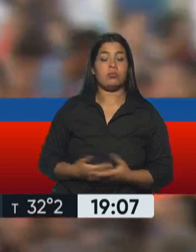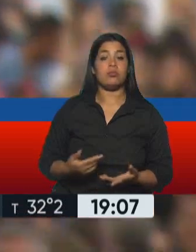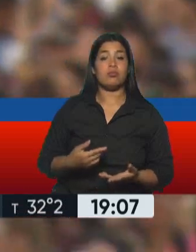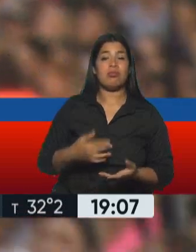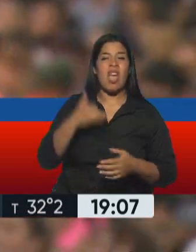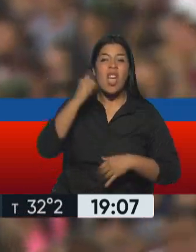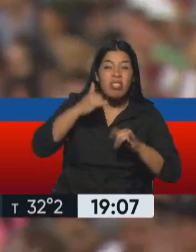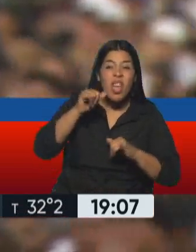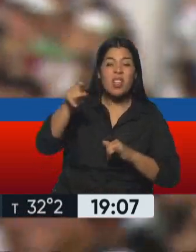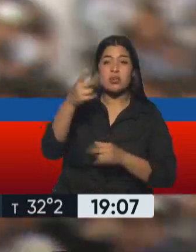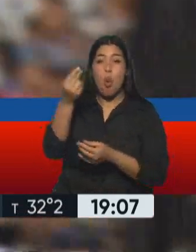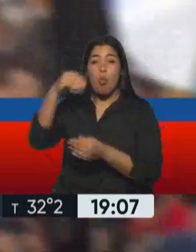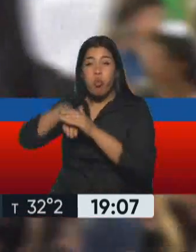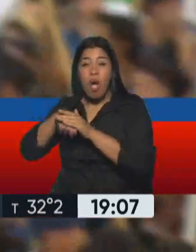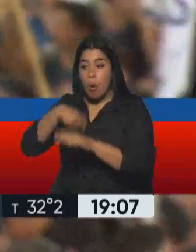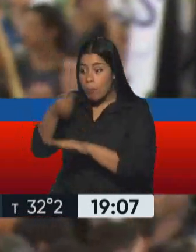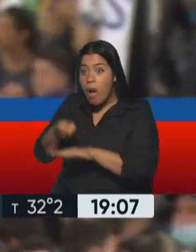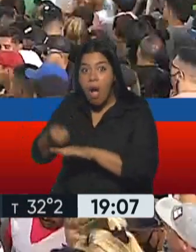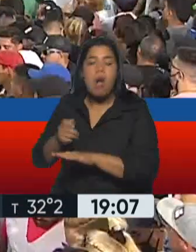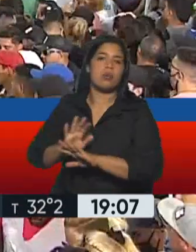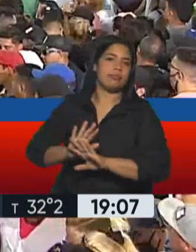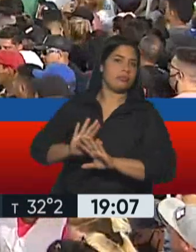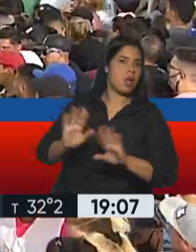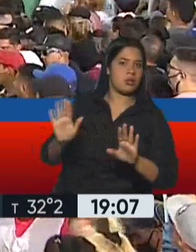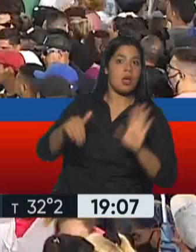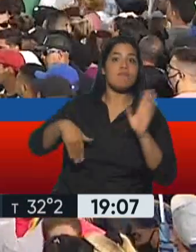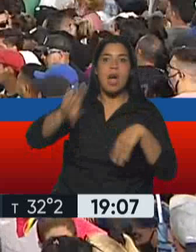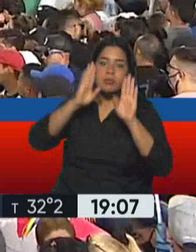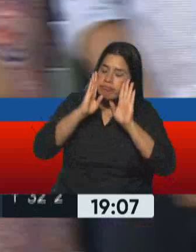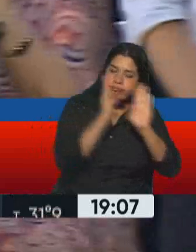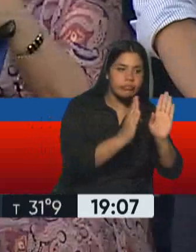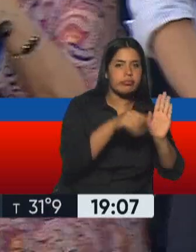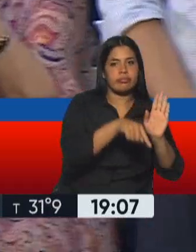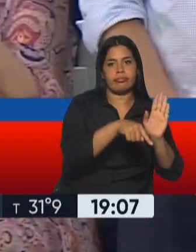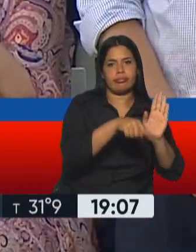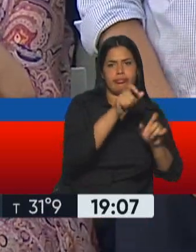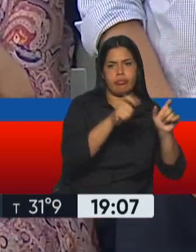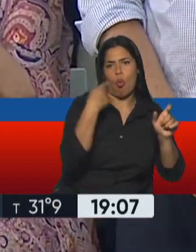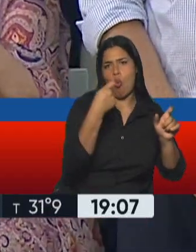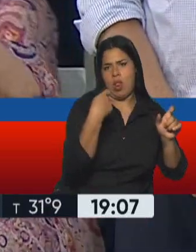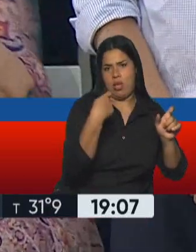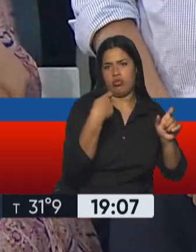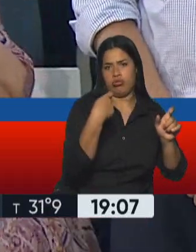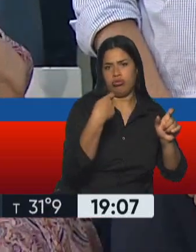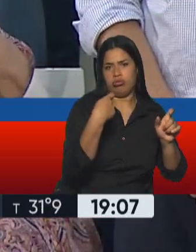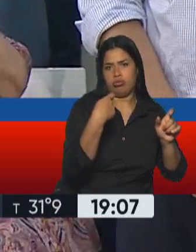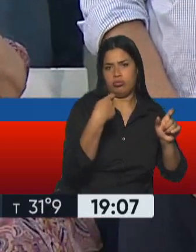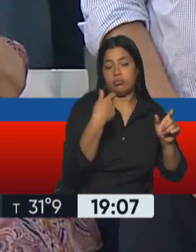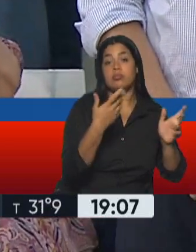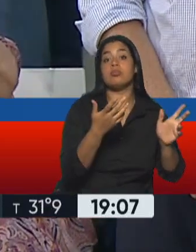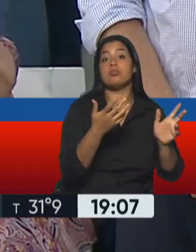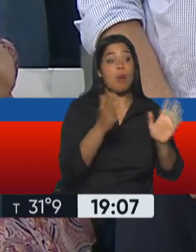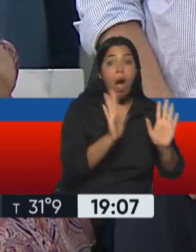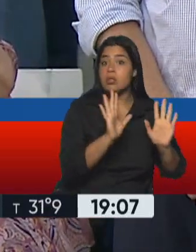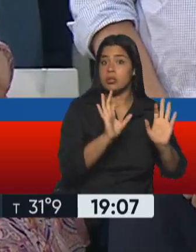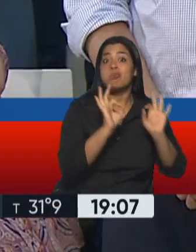intereses a los bancos y vamos a privilegiar a los jubilados. Y eso